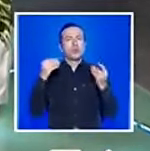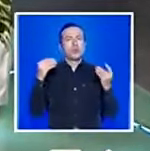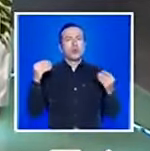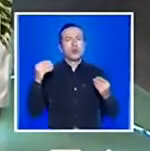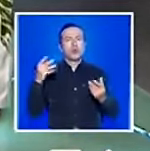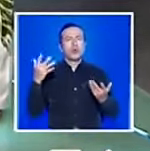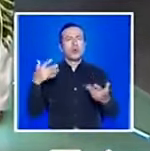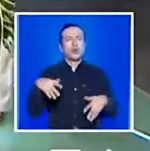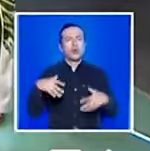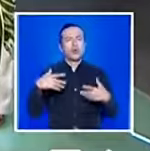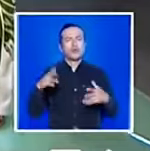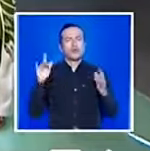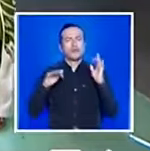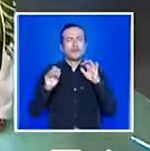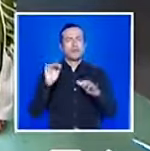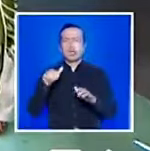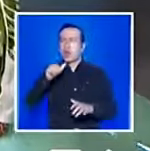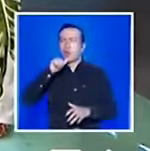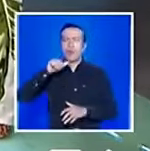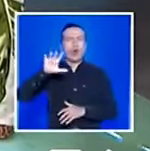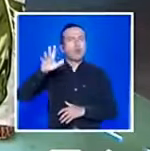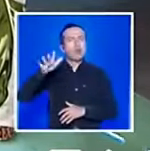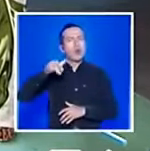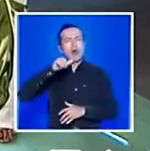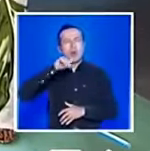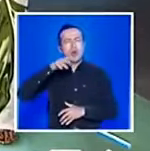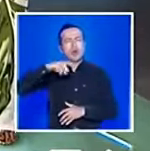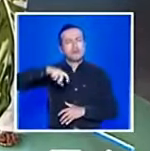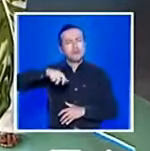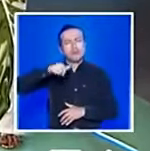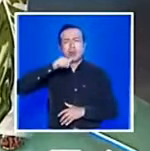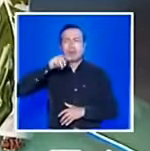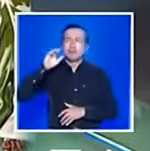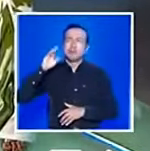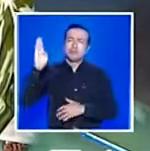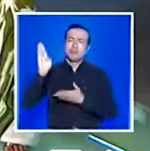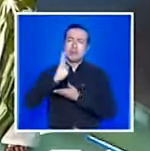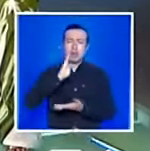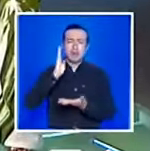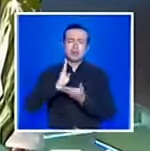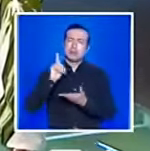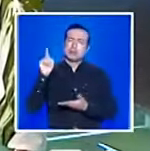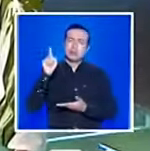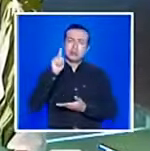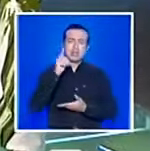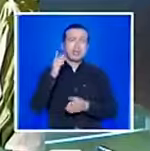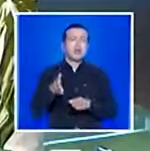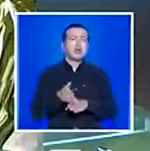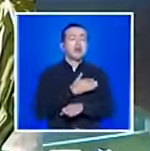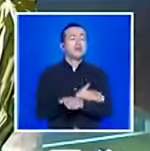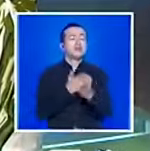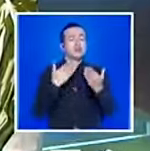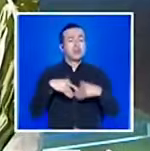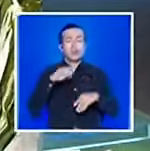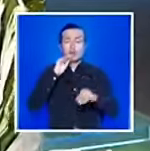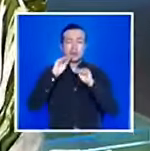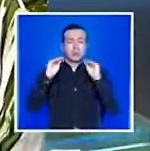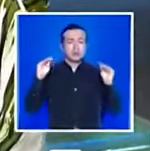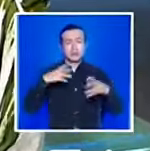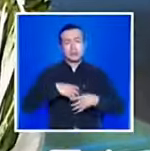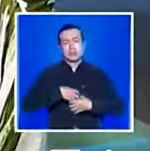agua potable. Qué pena que este problema siga ocurriendo en distintos barrios de la ciudad. Sí. Terrible, terrible. Más temprano ya los moradores manifestaban su indignación,